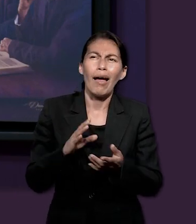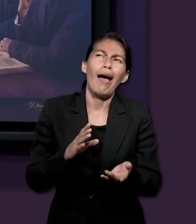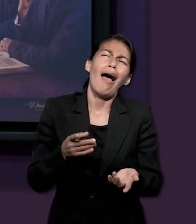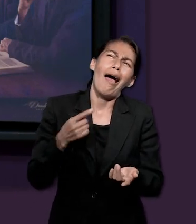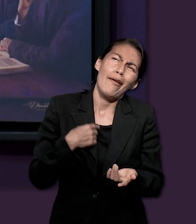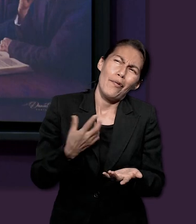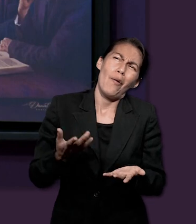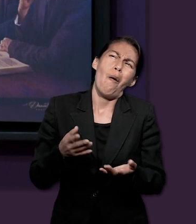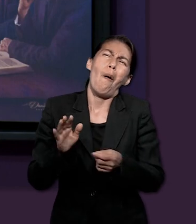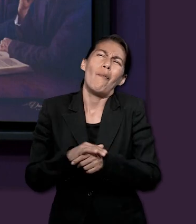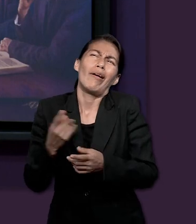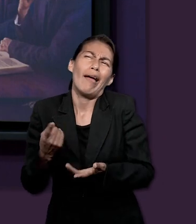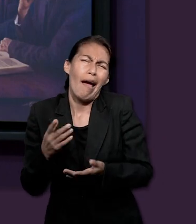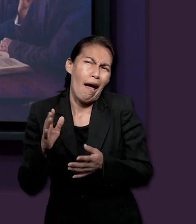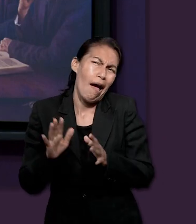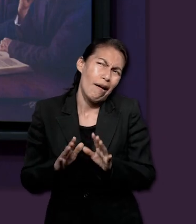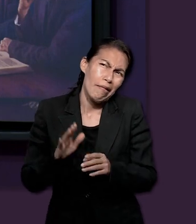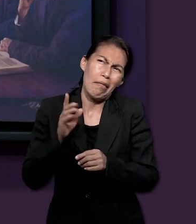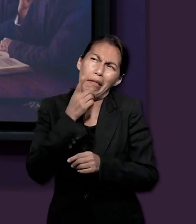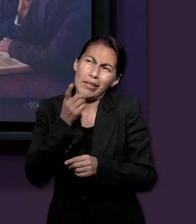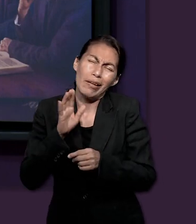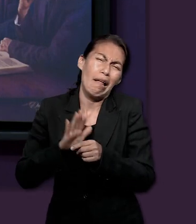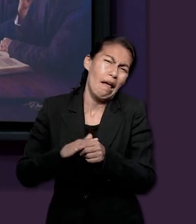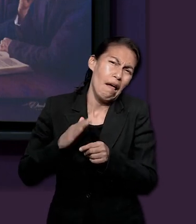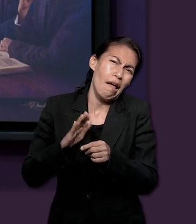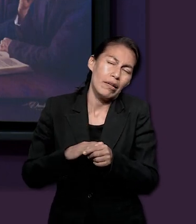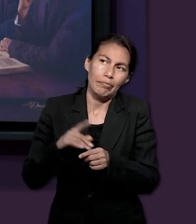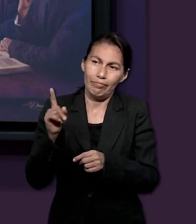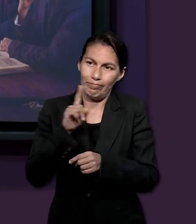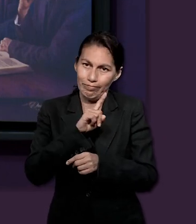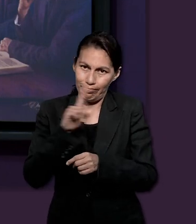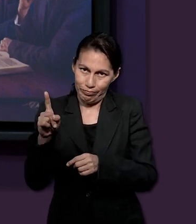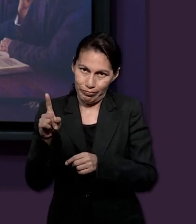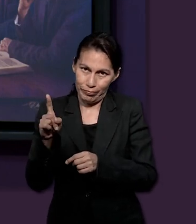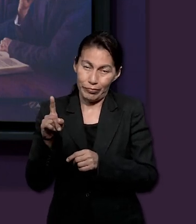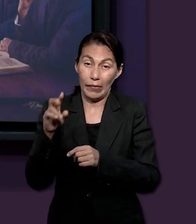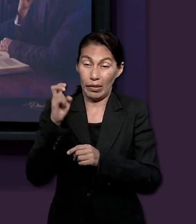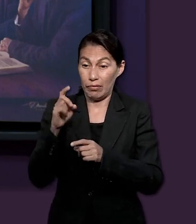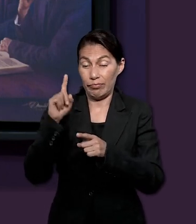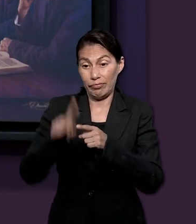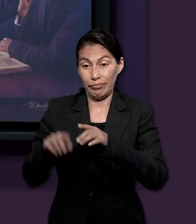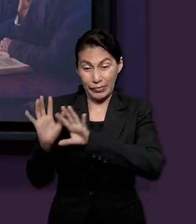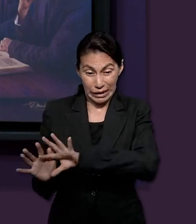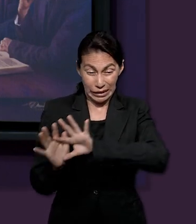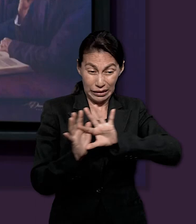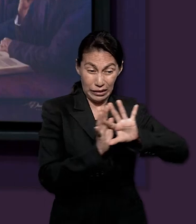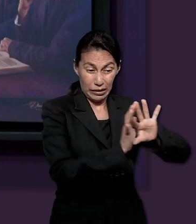Pero creo que es un buen consejo decir, vale la